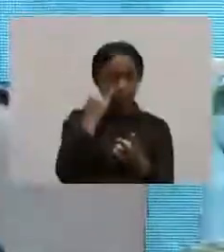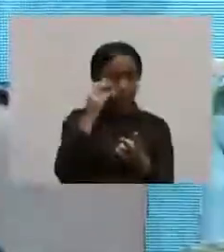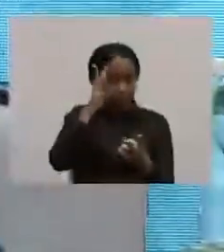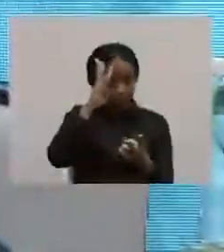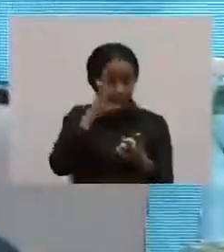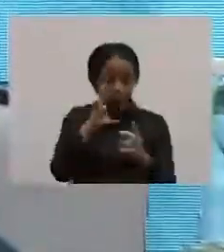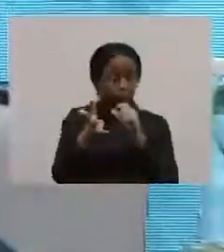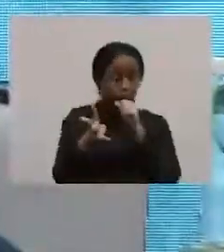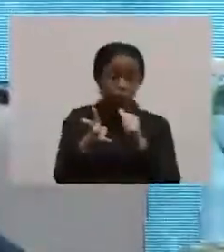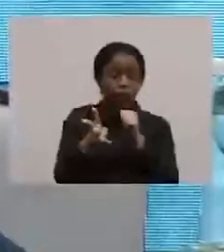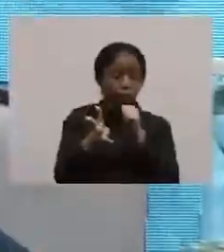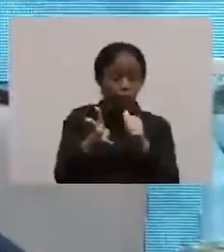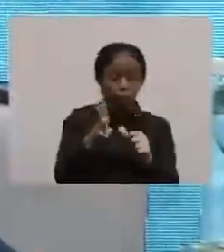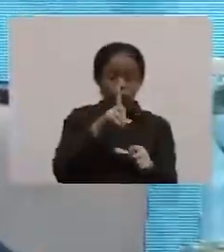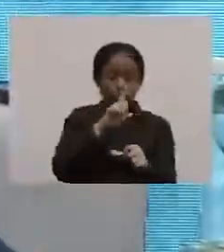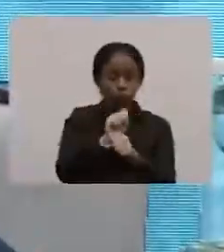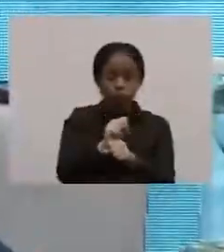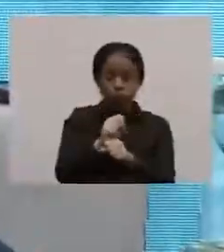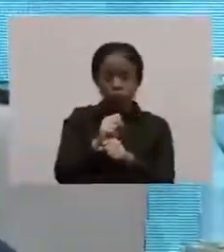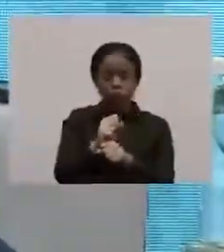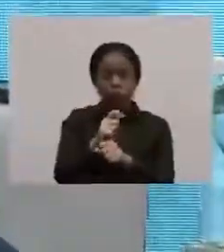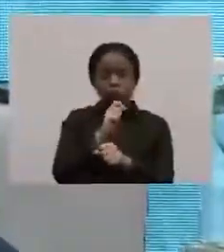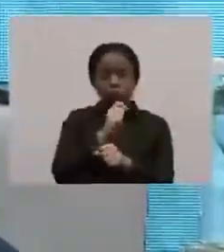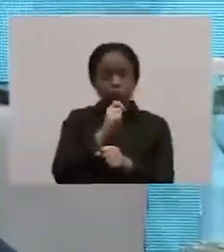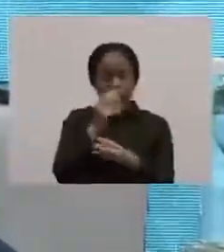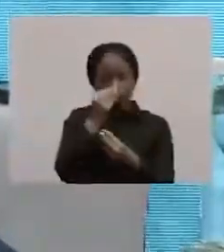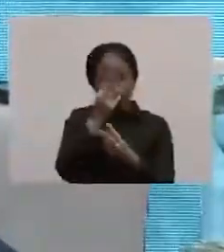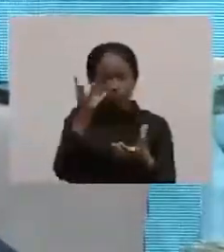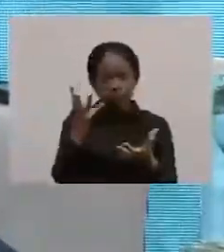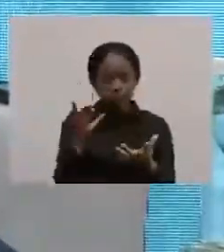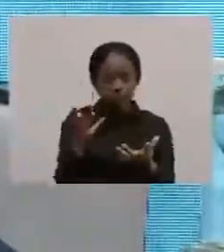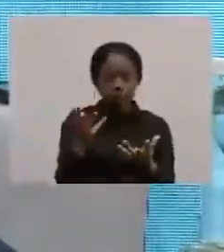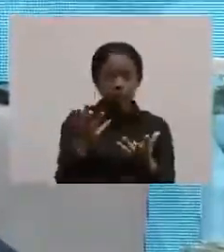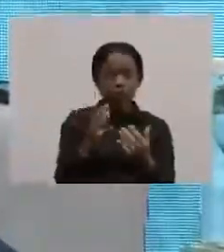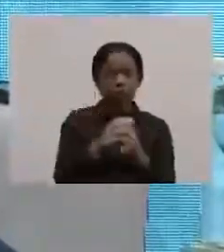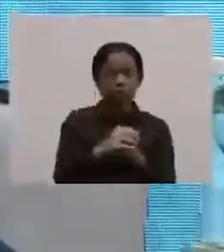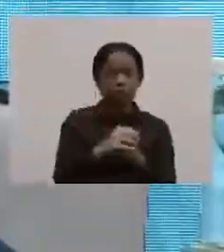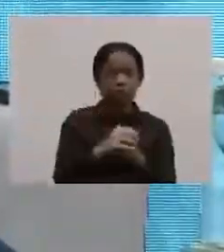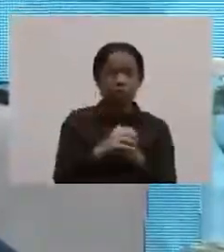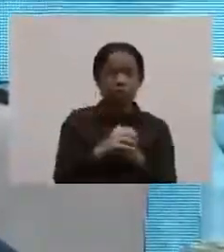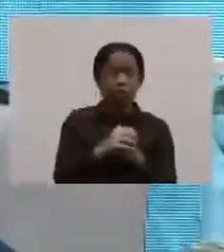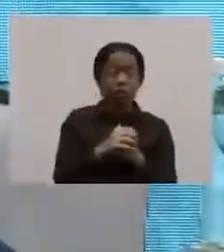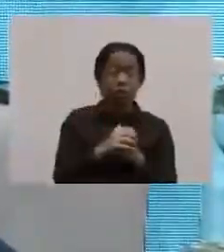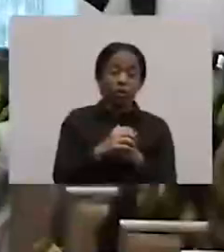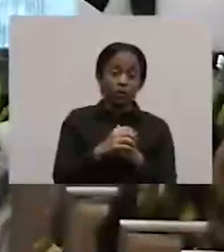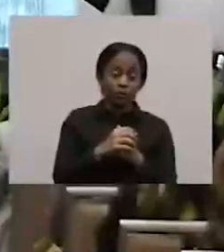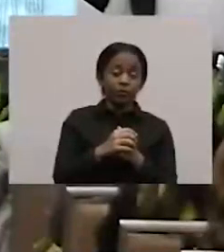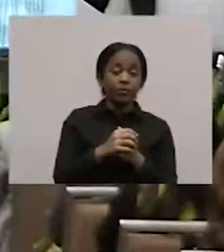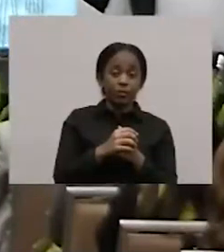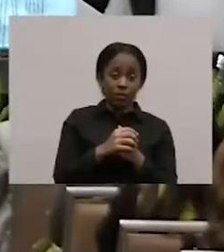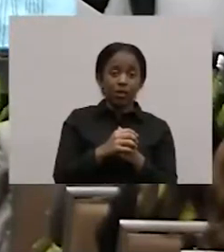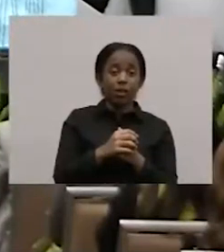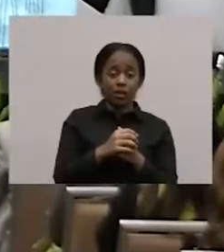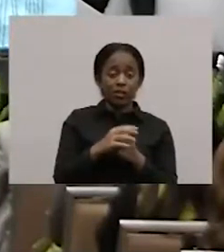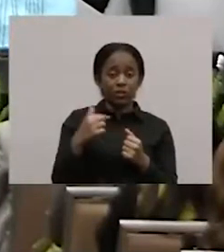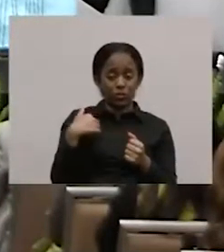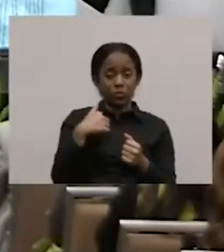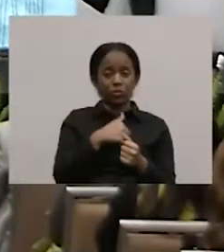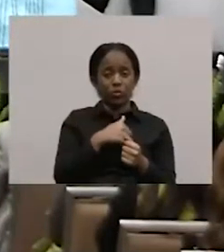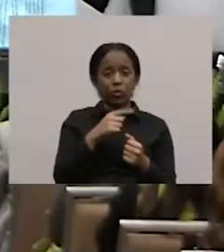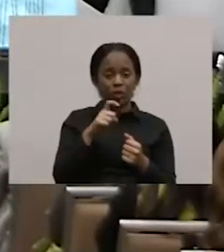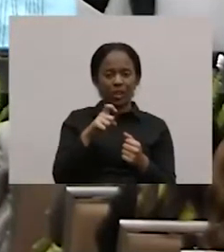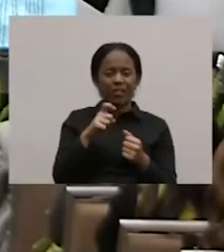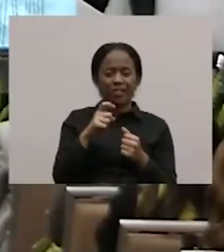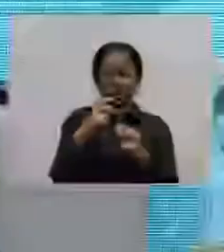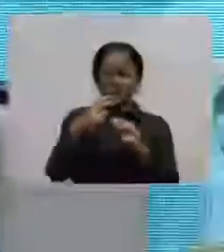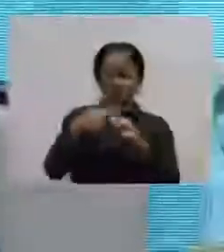Mensajes falsos que se divulgan. Tenemos que ir empezando a quitar a quitarle ese honor. A quitarle el honor de noticia falsa.